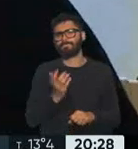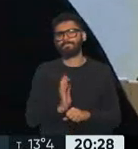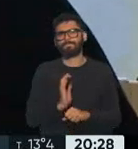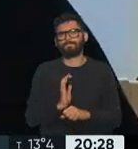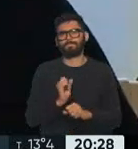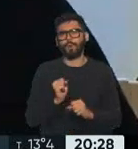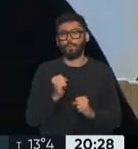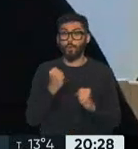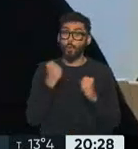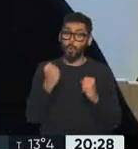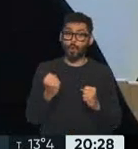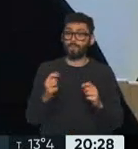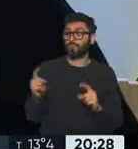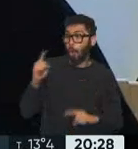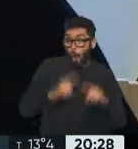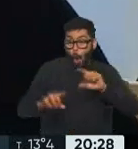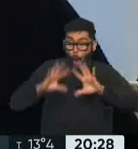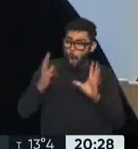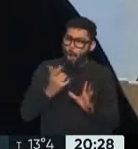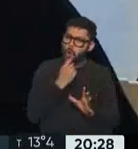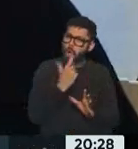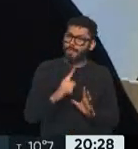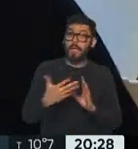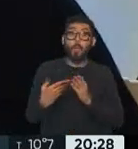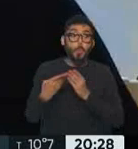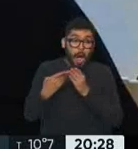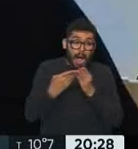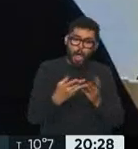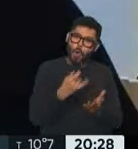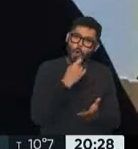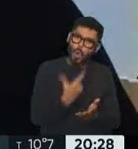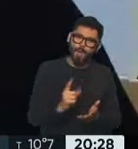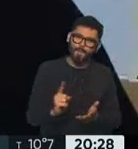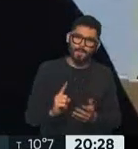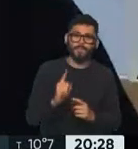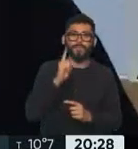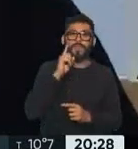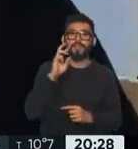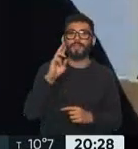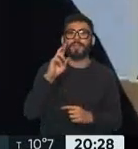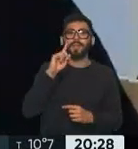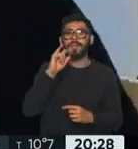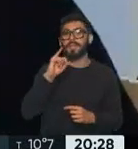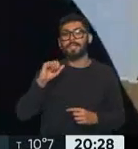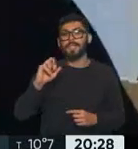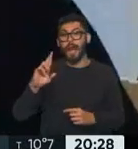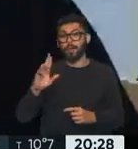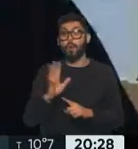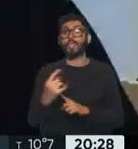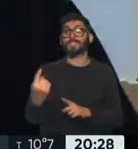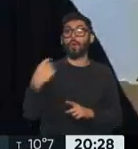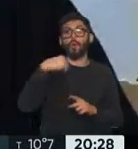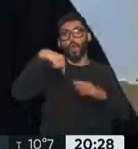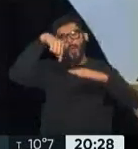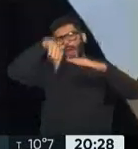sacrificio, no es fácil coordinar las cosas, no es fácil venir con un barco. El Irizar está volviendo de la campaña